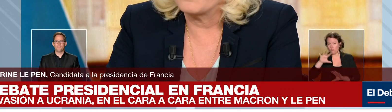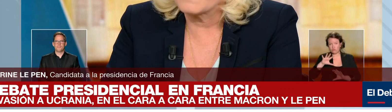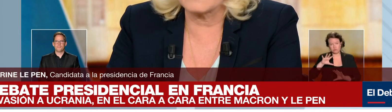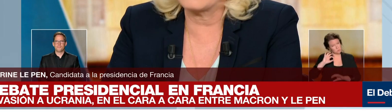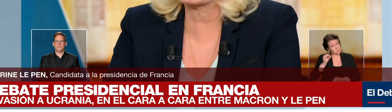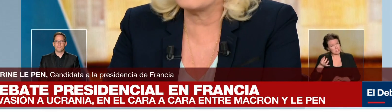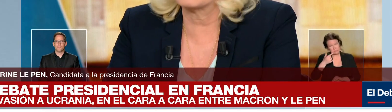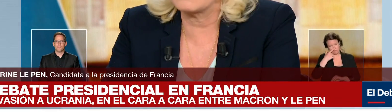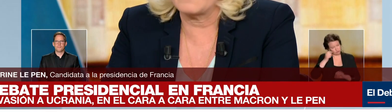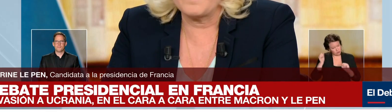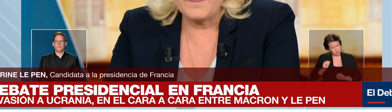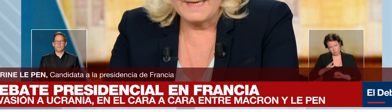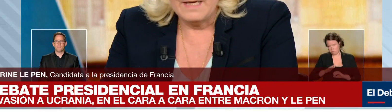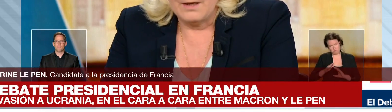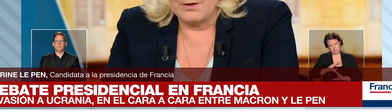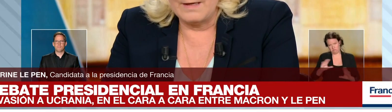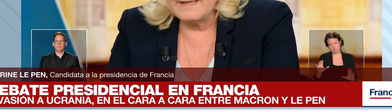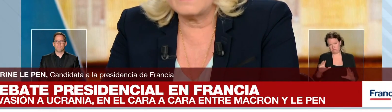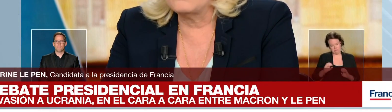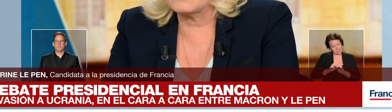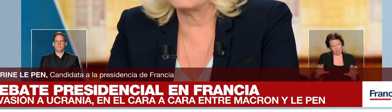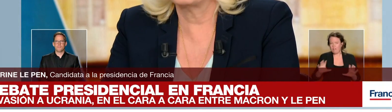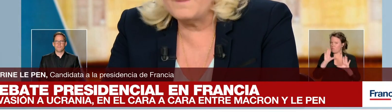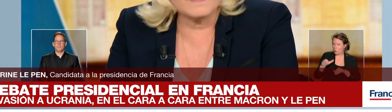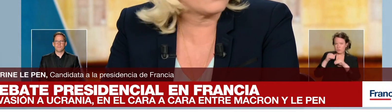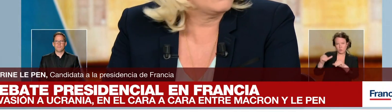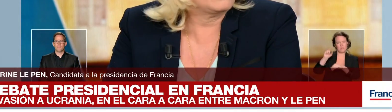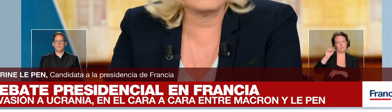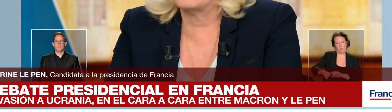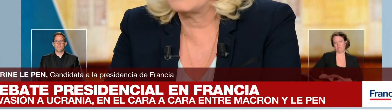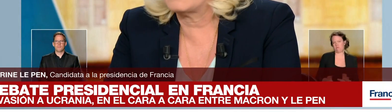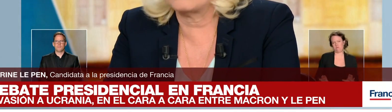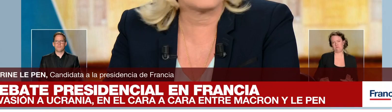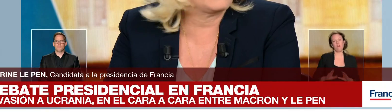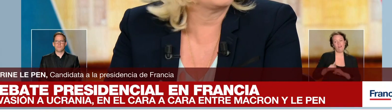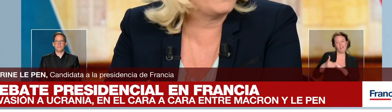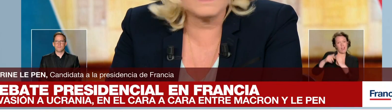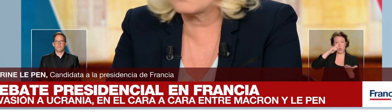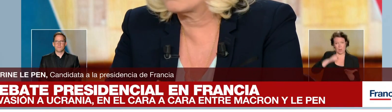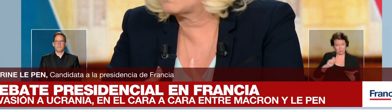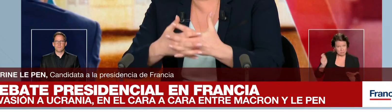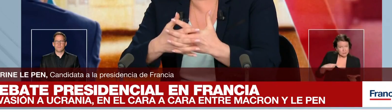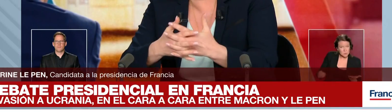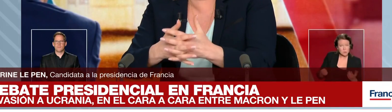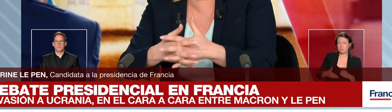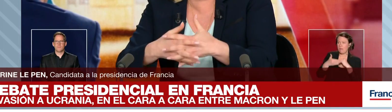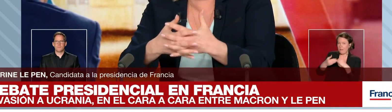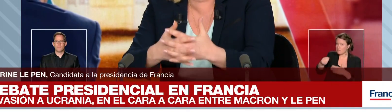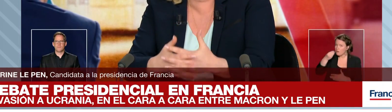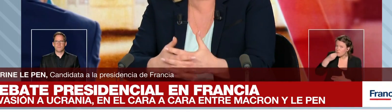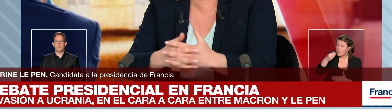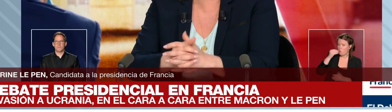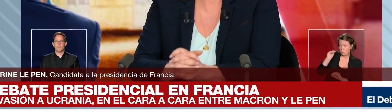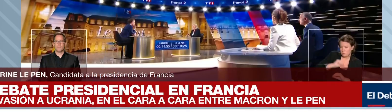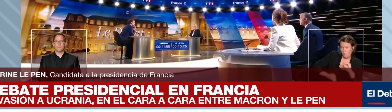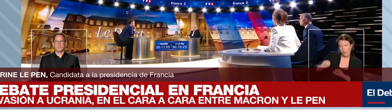a la paz, merecen apoyo. Eso es muy claro. La ayuda a Ucrania, sí, por supuesto. Ayuda humanitaria a Ucrania, por